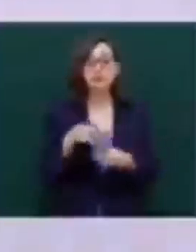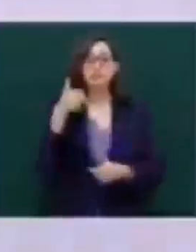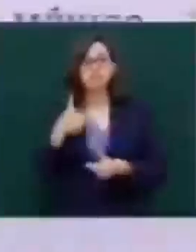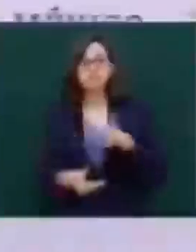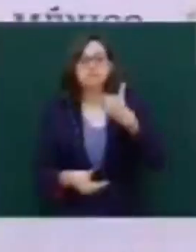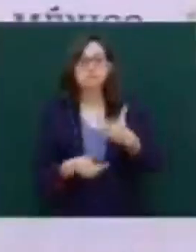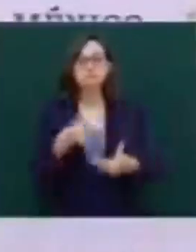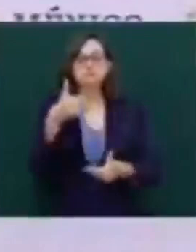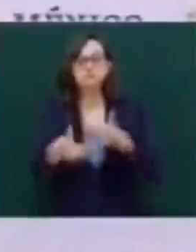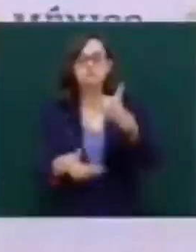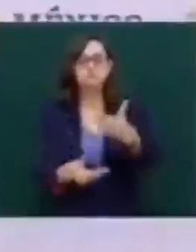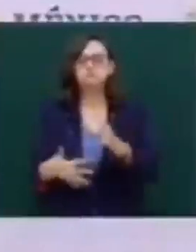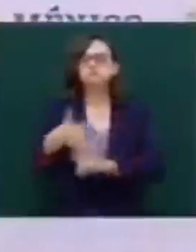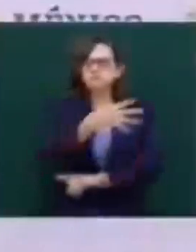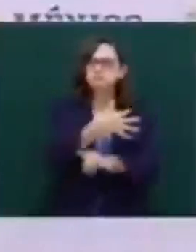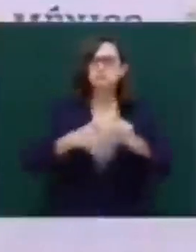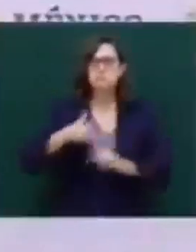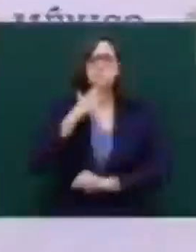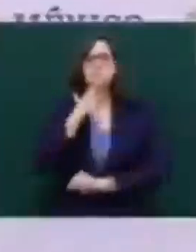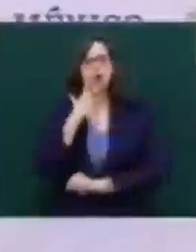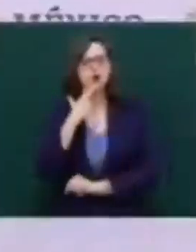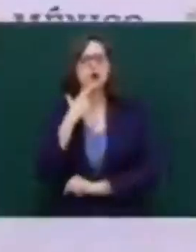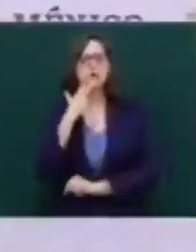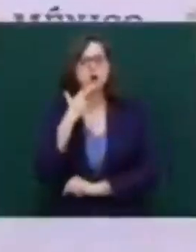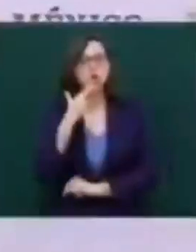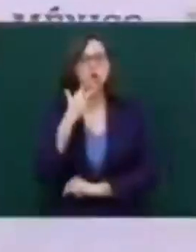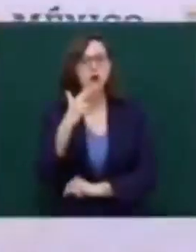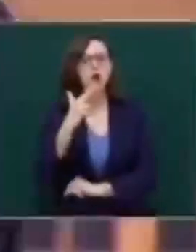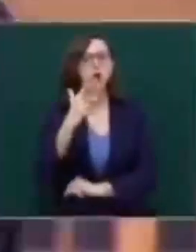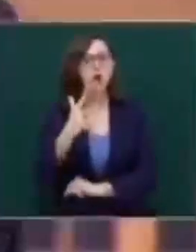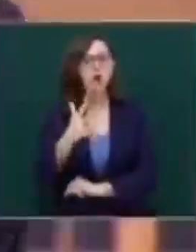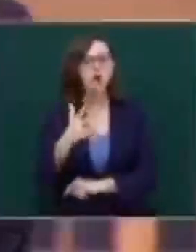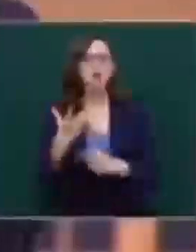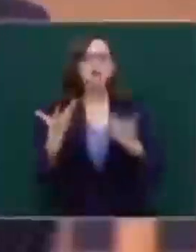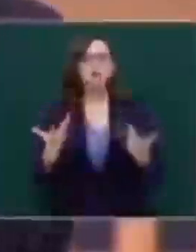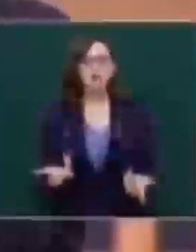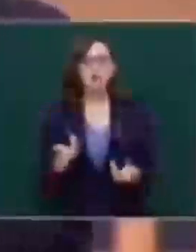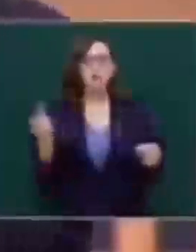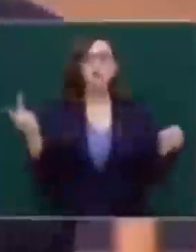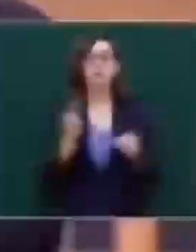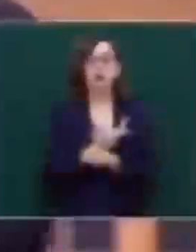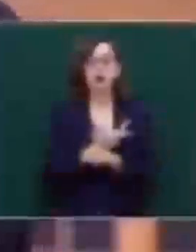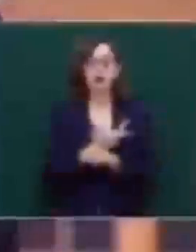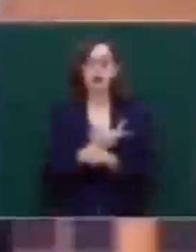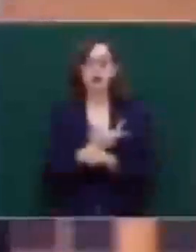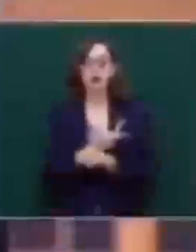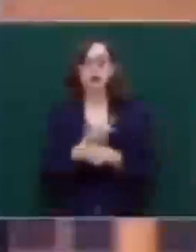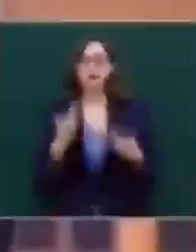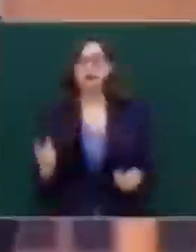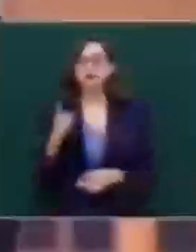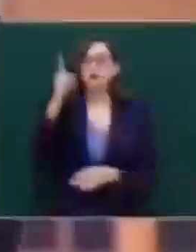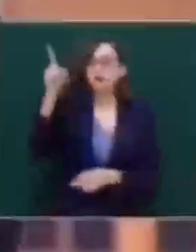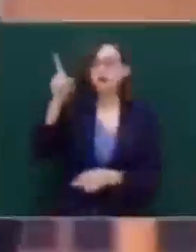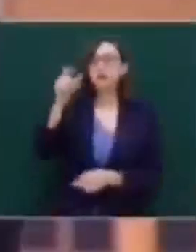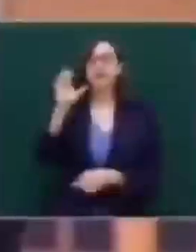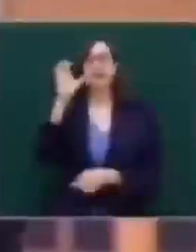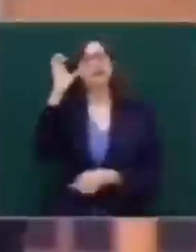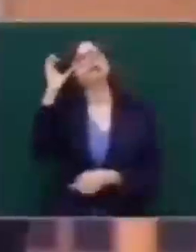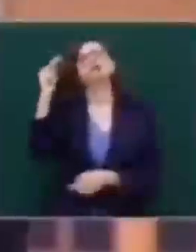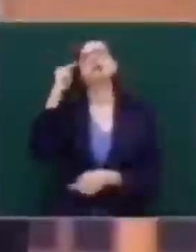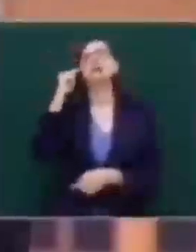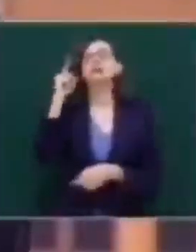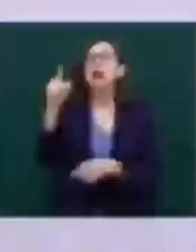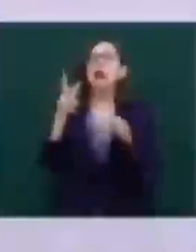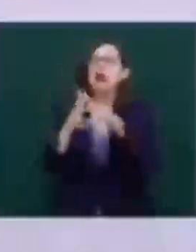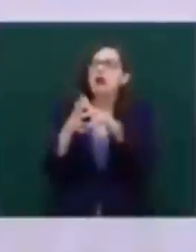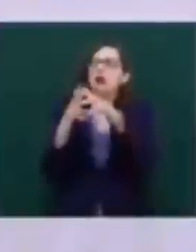aceptando una circunstancia favorable a nuestro país. El crecimiento desmesurado de China ha